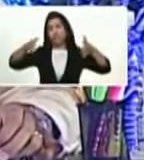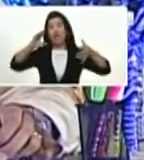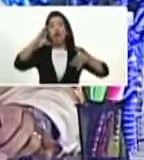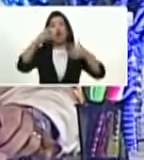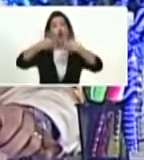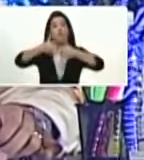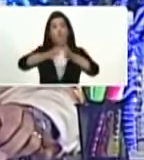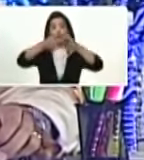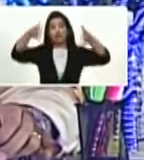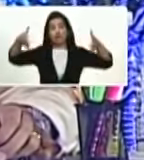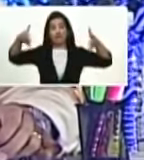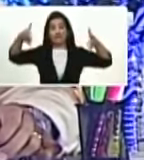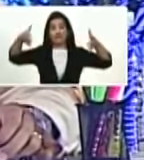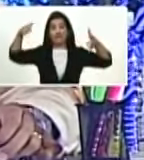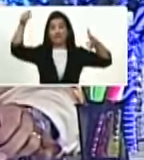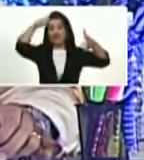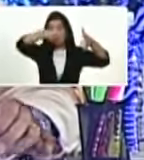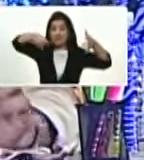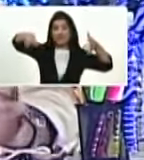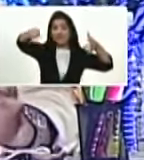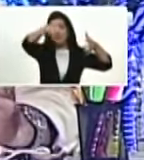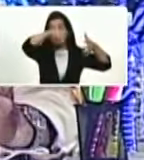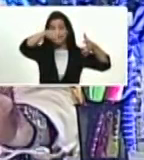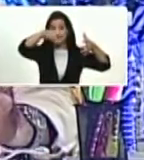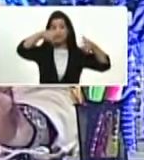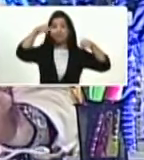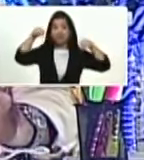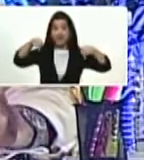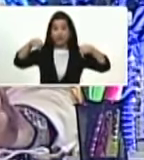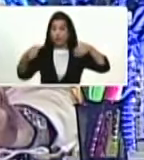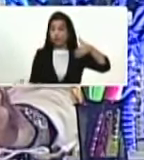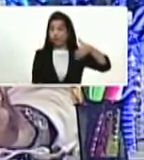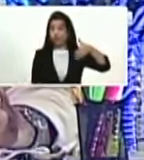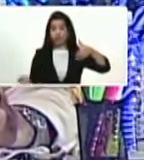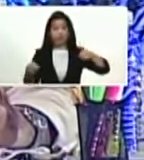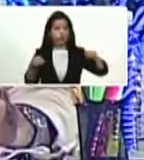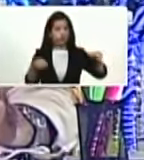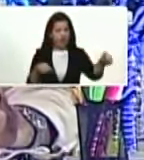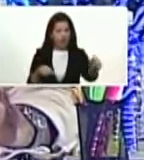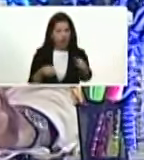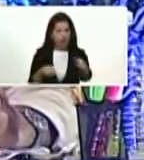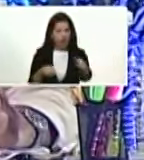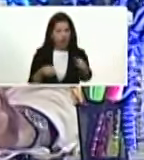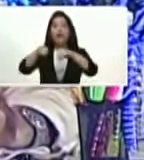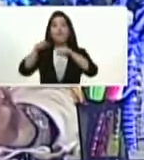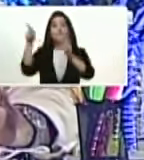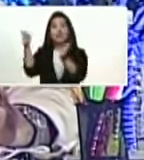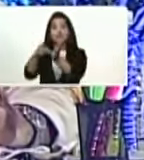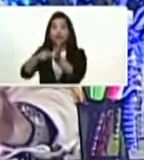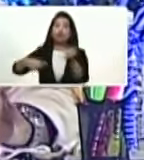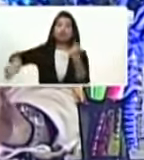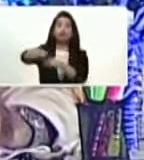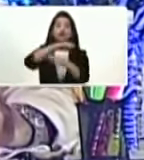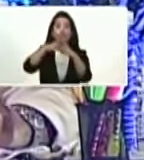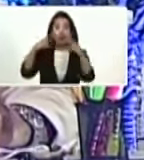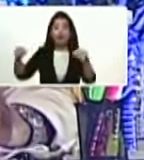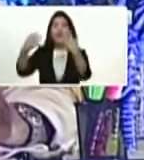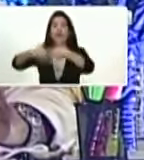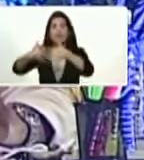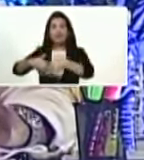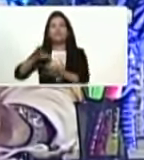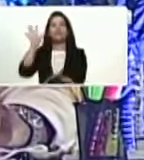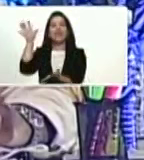que dirija todos los componentes que se han reunido en este seminario y que sean estatales,